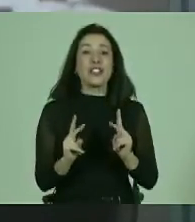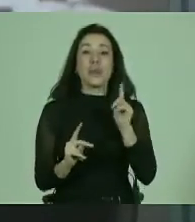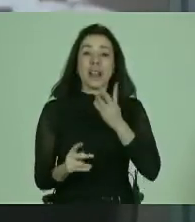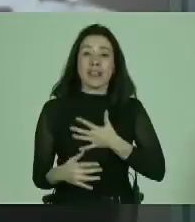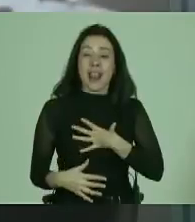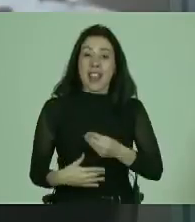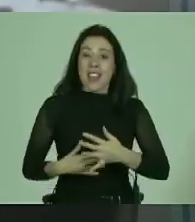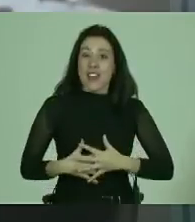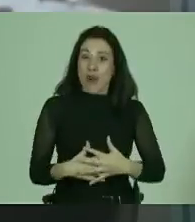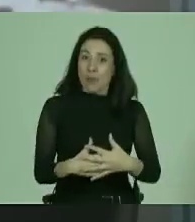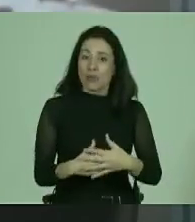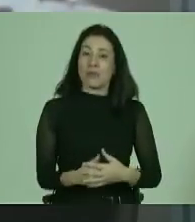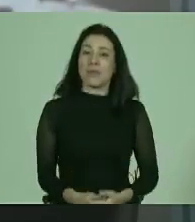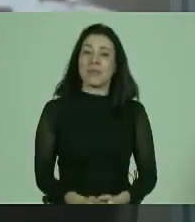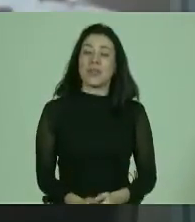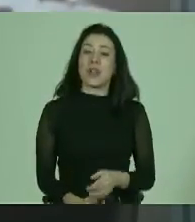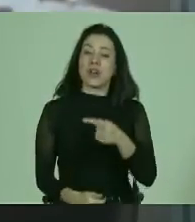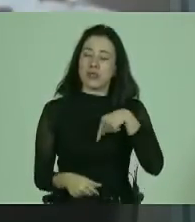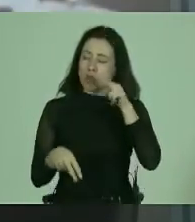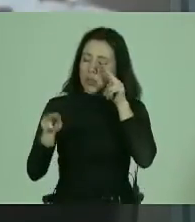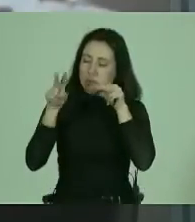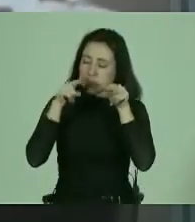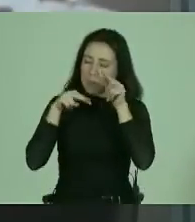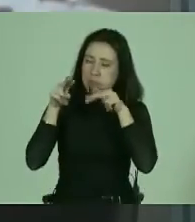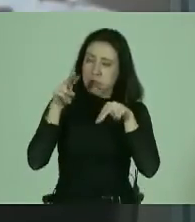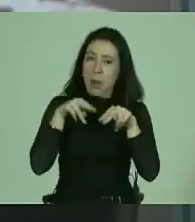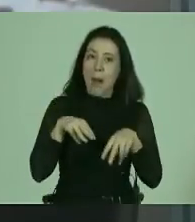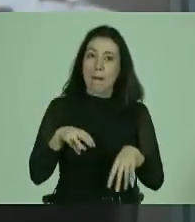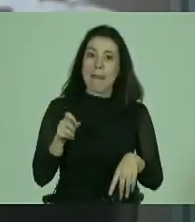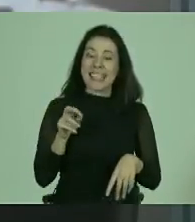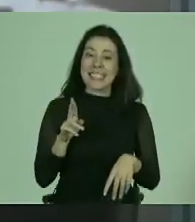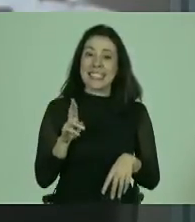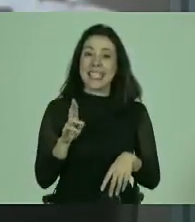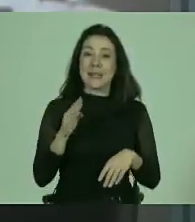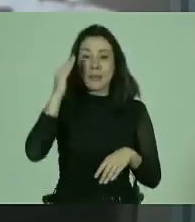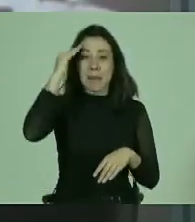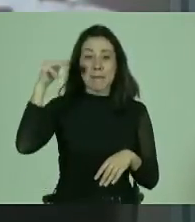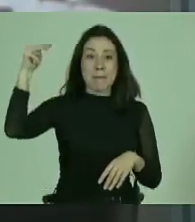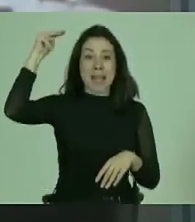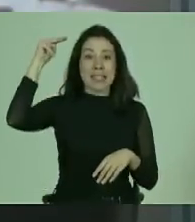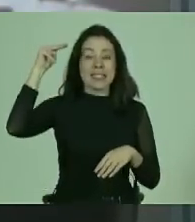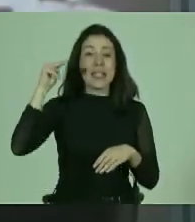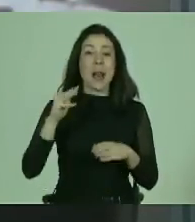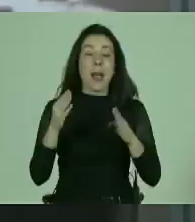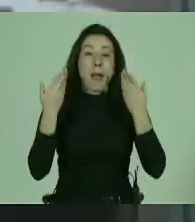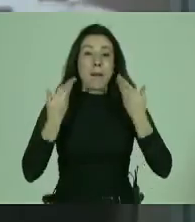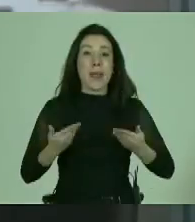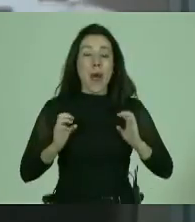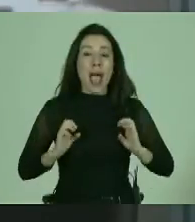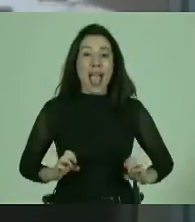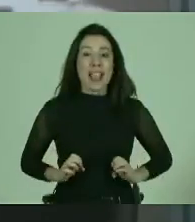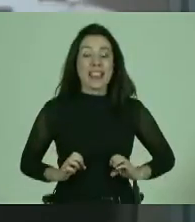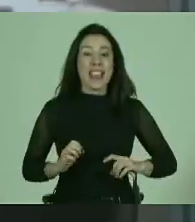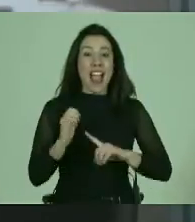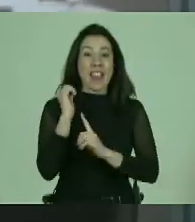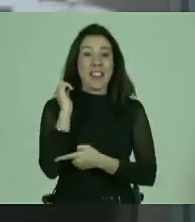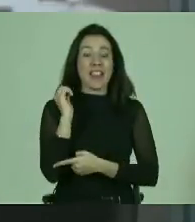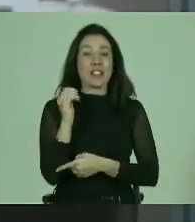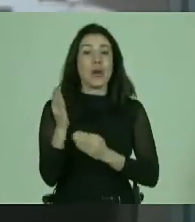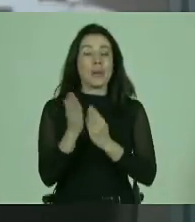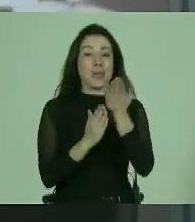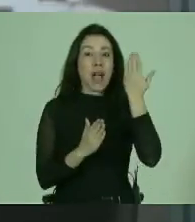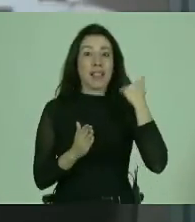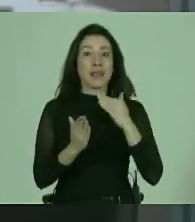nosotros en el observatorio en el máster de bioética y derecho que ya empezamos en principios de los 90